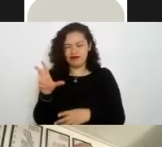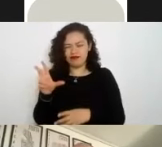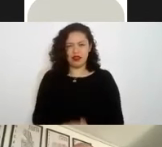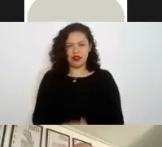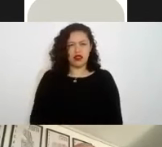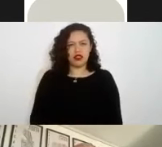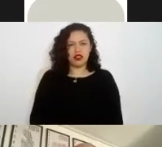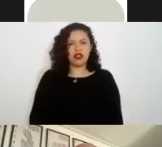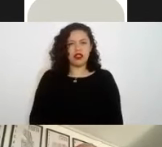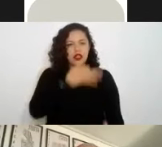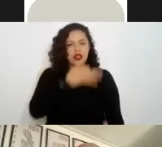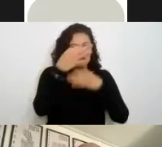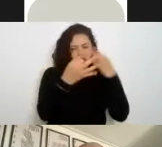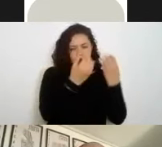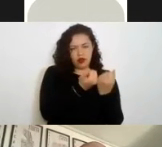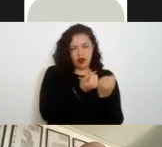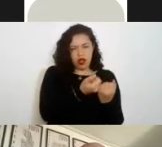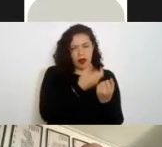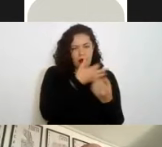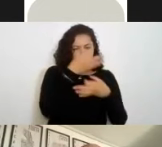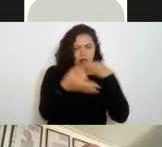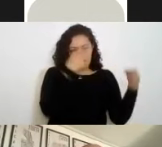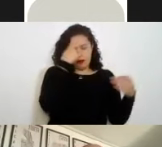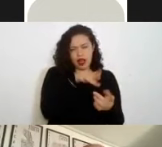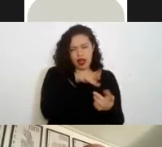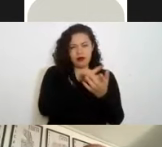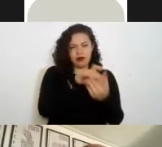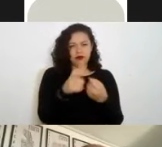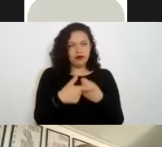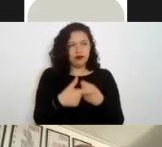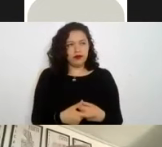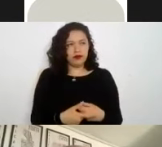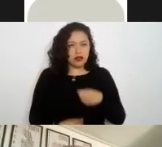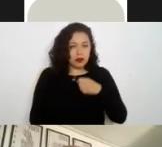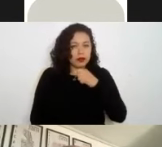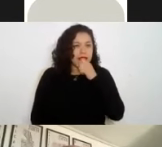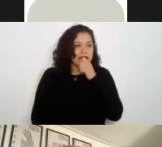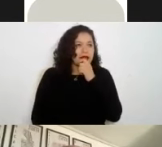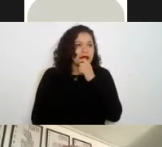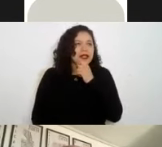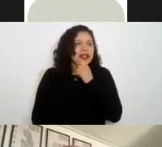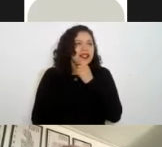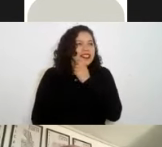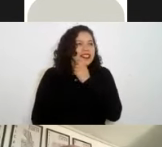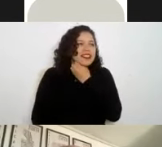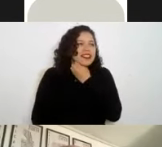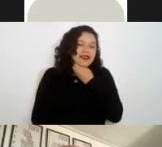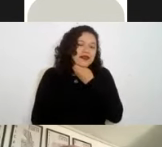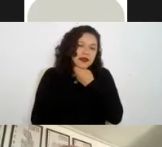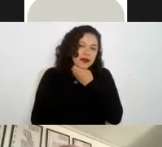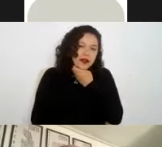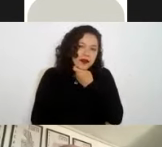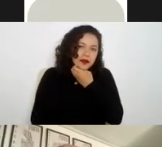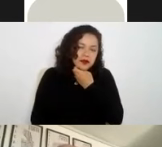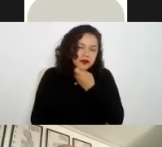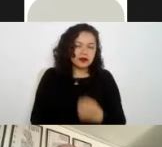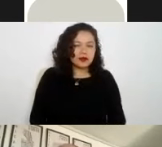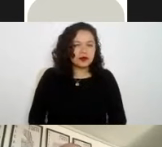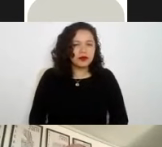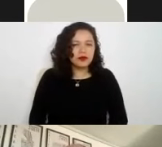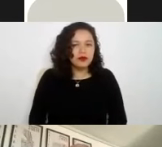El marketing con causa, y me gusta poner el ejemplo de Danone y la parte pues, que se hizo muy grande con la Casa de